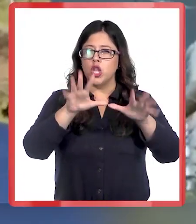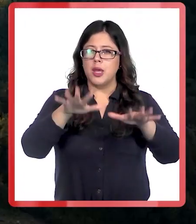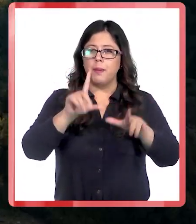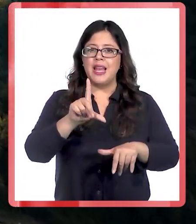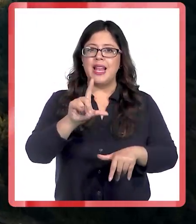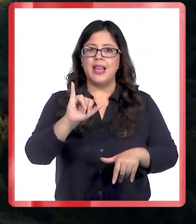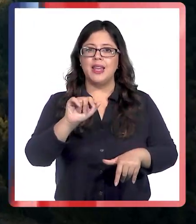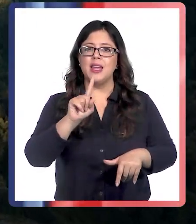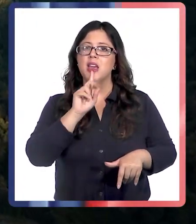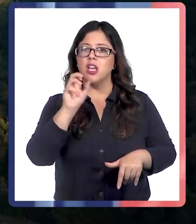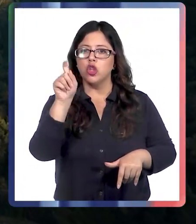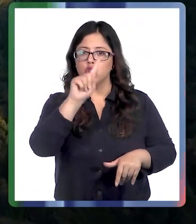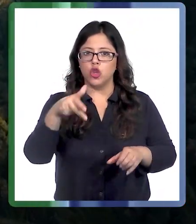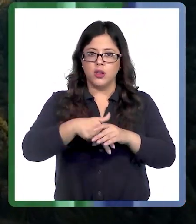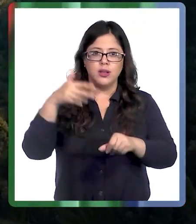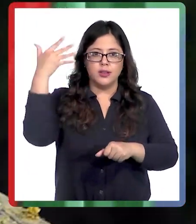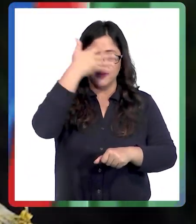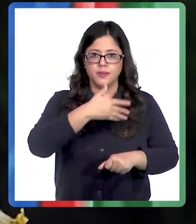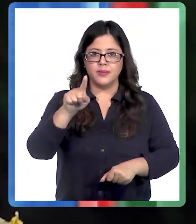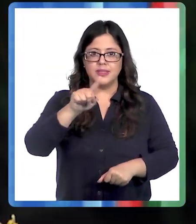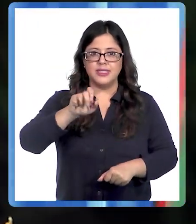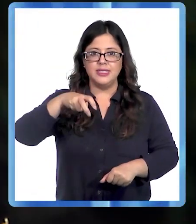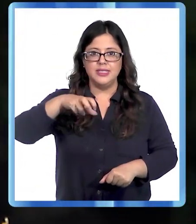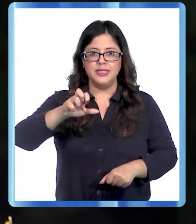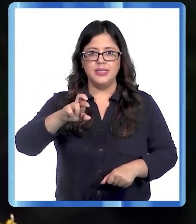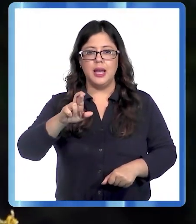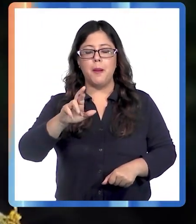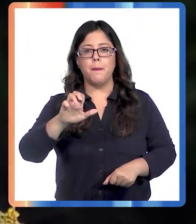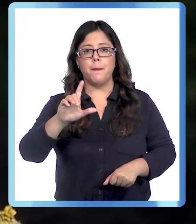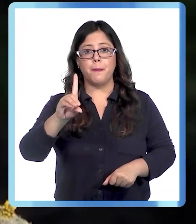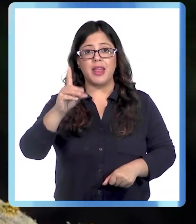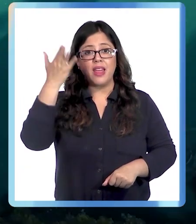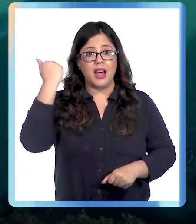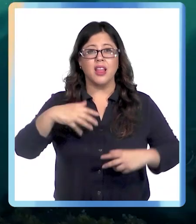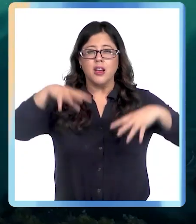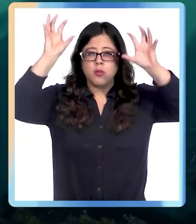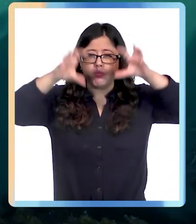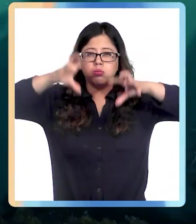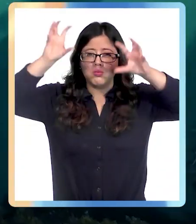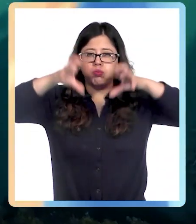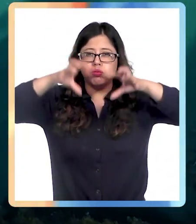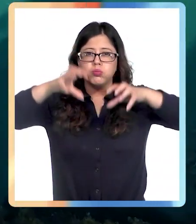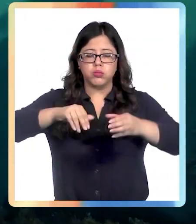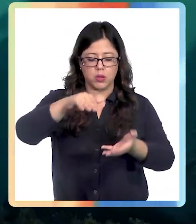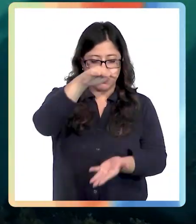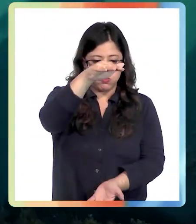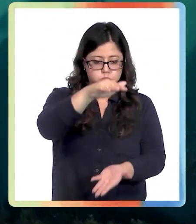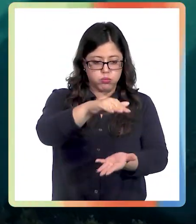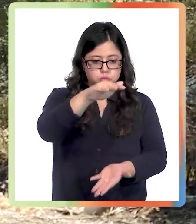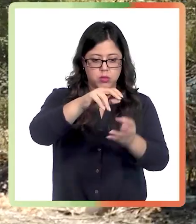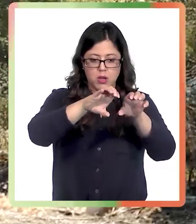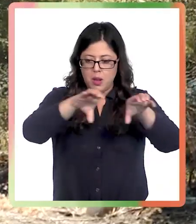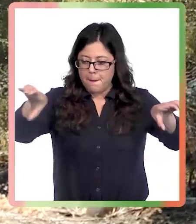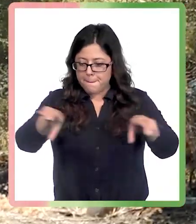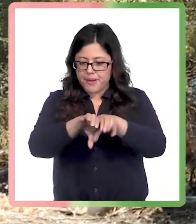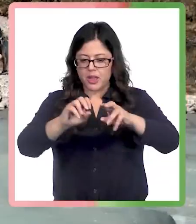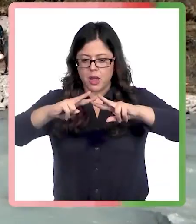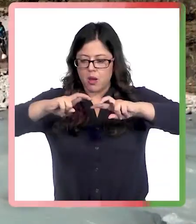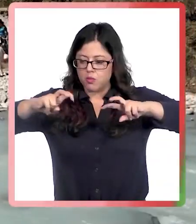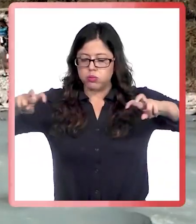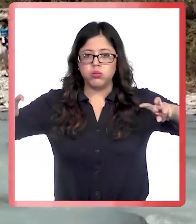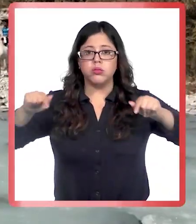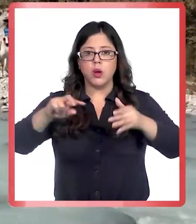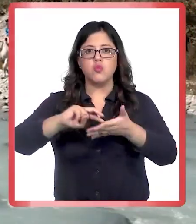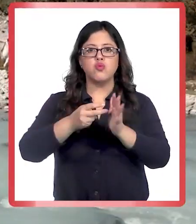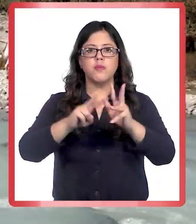de petróleo por parte de SENAPRED. El pasado 23 de octubre un sistema frontal causó una emergencia en la turbina central que abastece de energía a la localidad